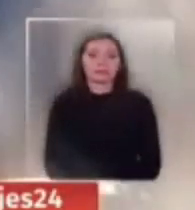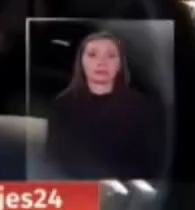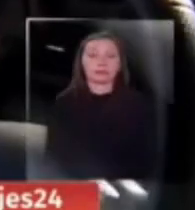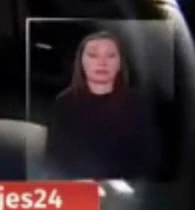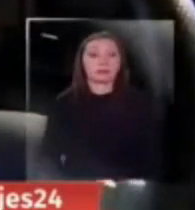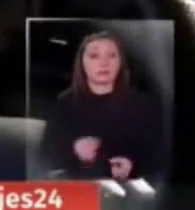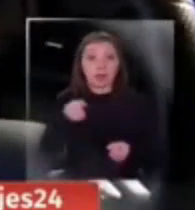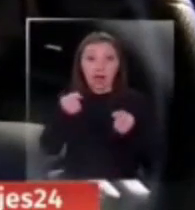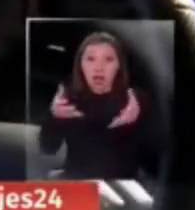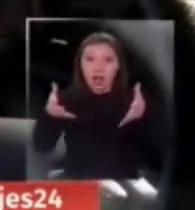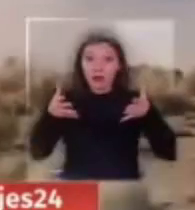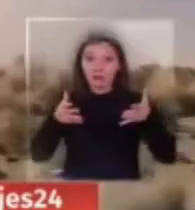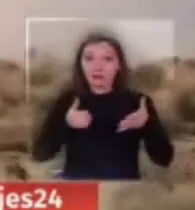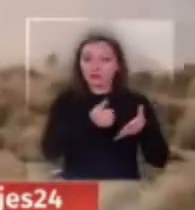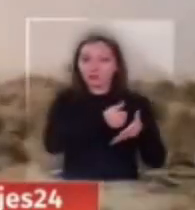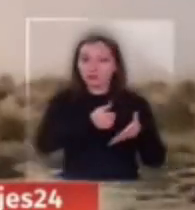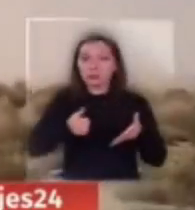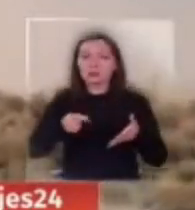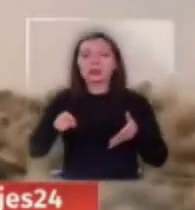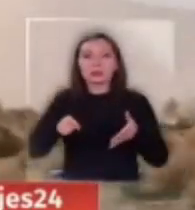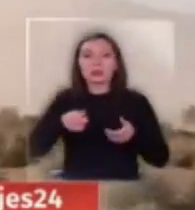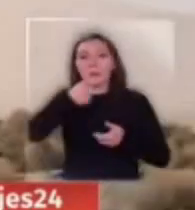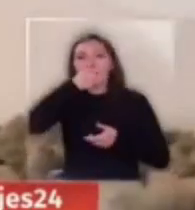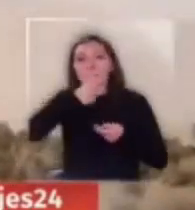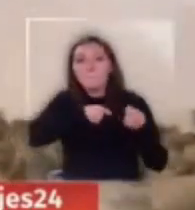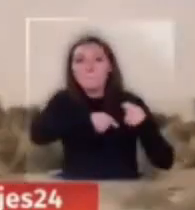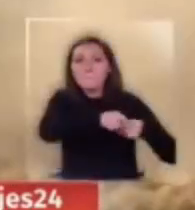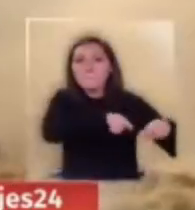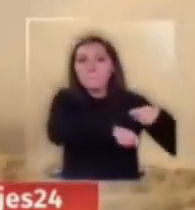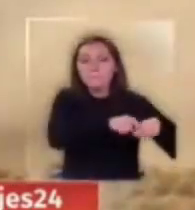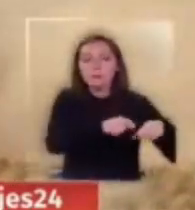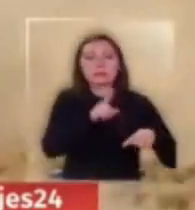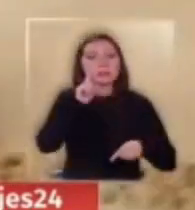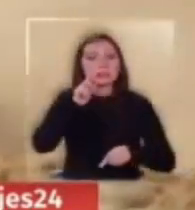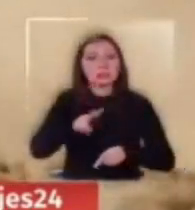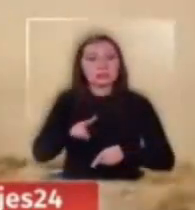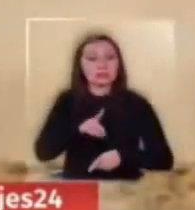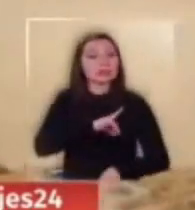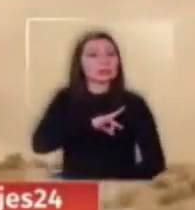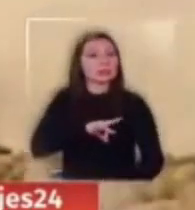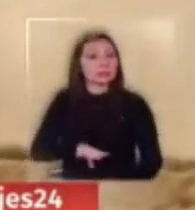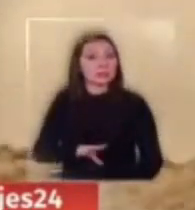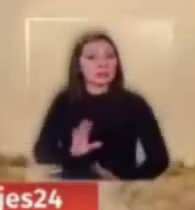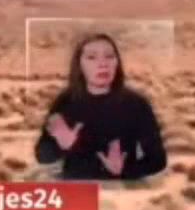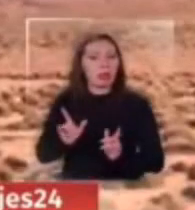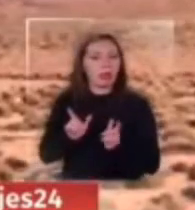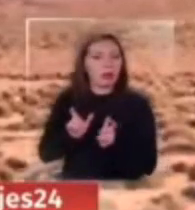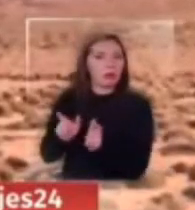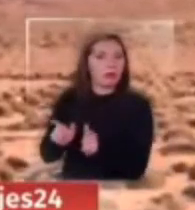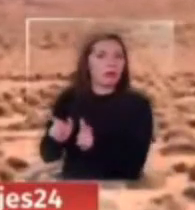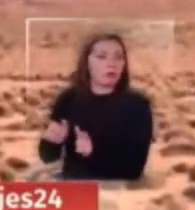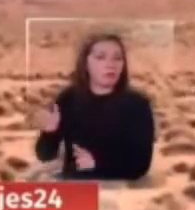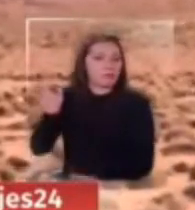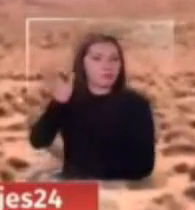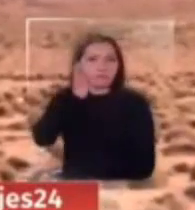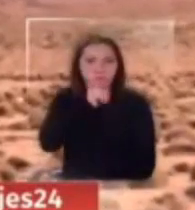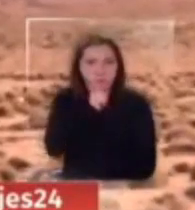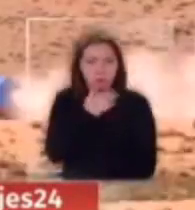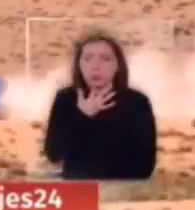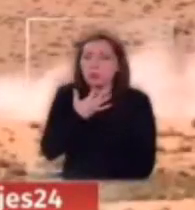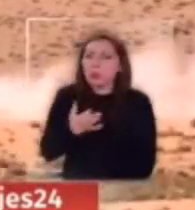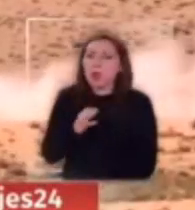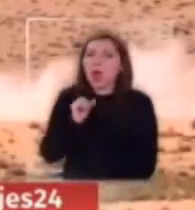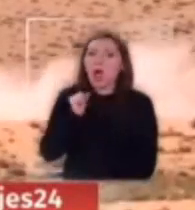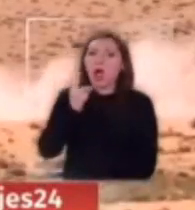Todos estos camiones cometerían el delito de contrabando de exportación sin que por el lado chileno haya algún tipo de fiscalización. ¿Por qué